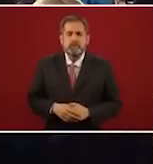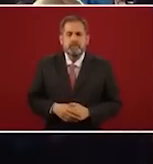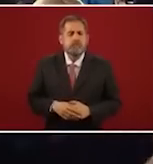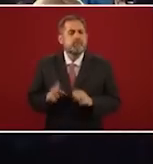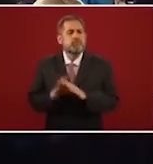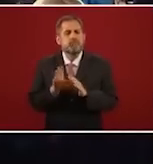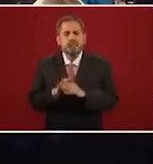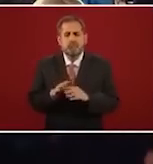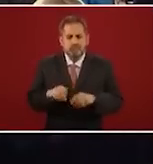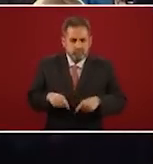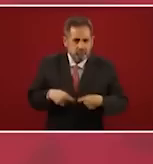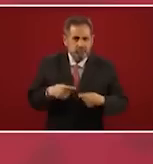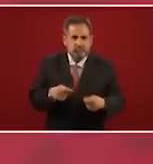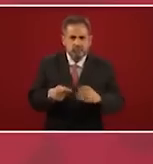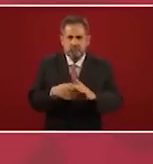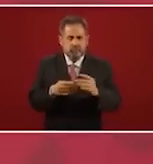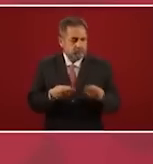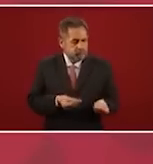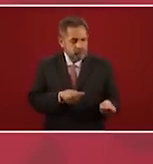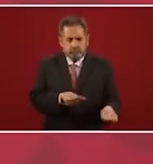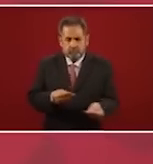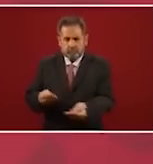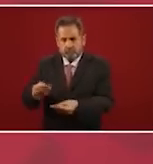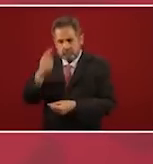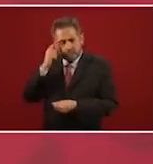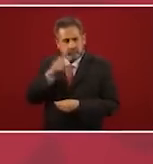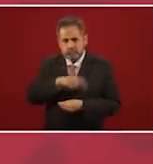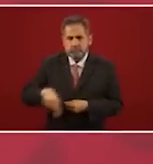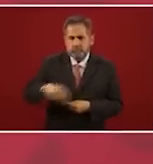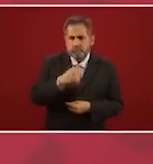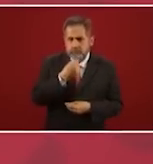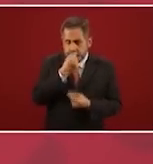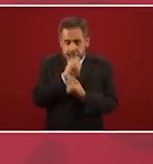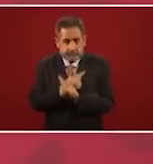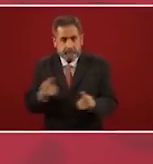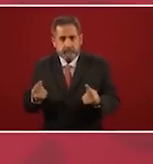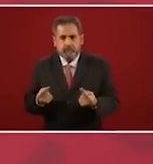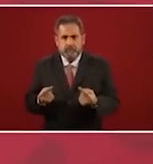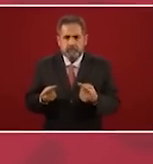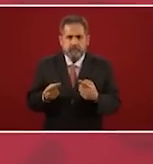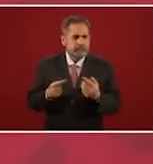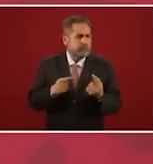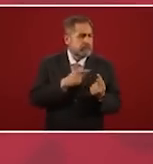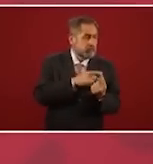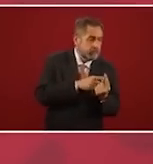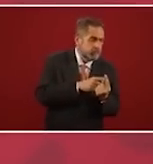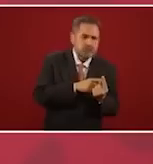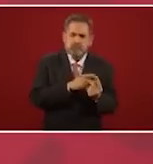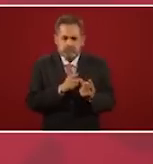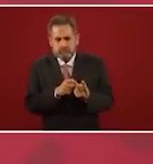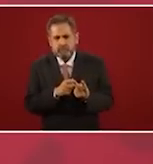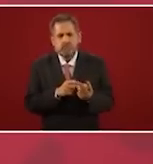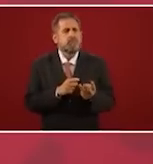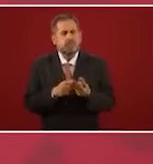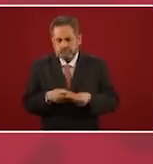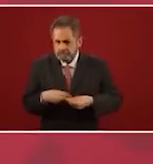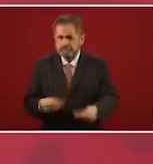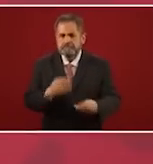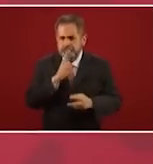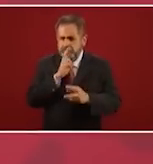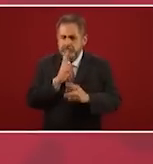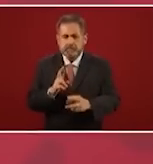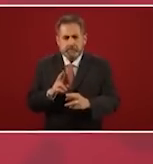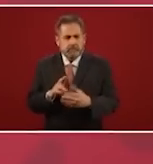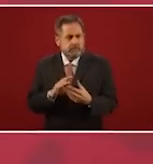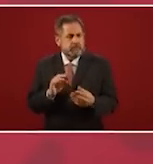cómo se va a suministrar el medicamento. De una o de otra manera lo vamos a resolver,